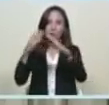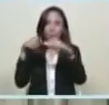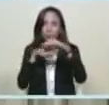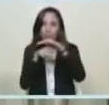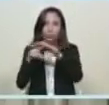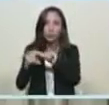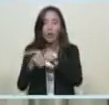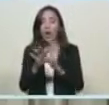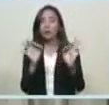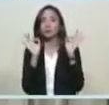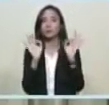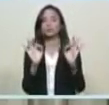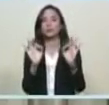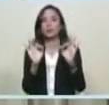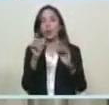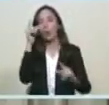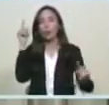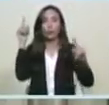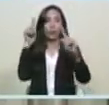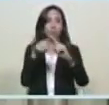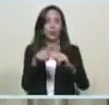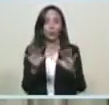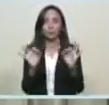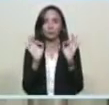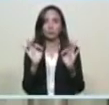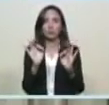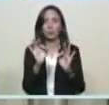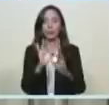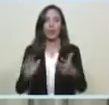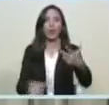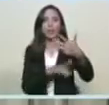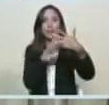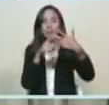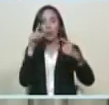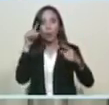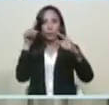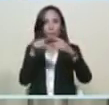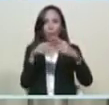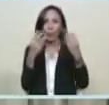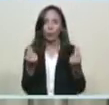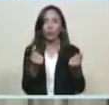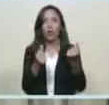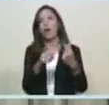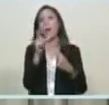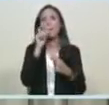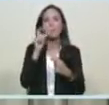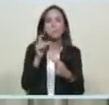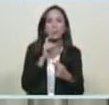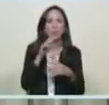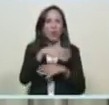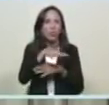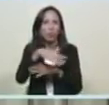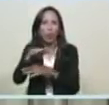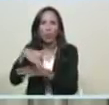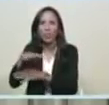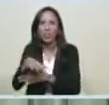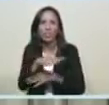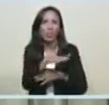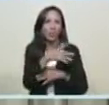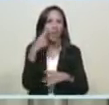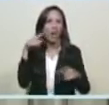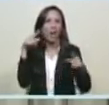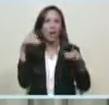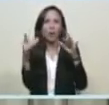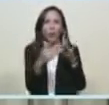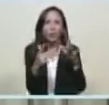vital fundamental el tercer objetivo ir cuántas embarazadas donde están vamos a